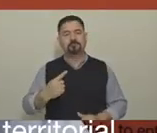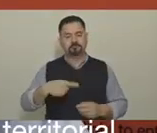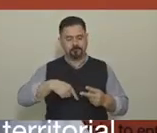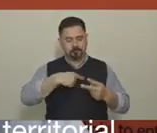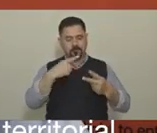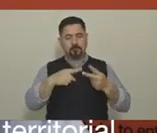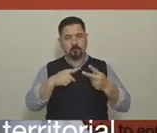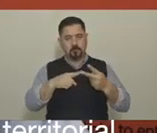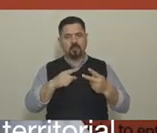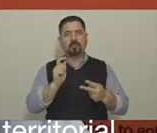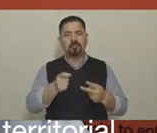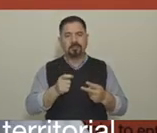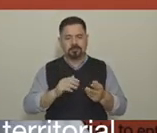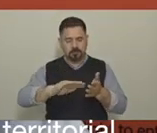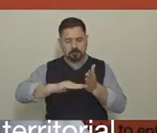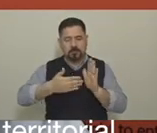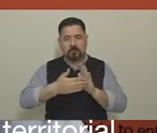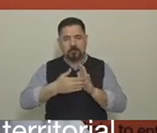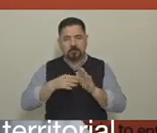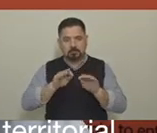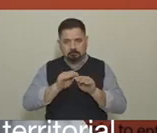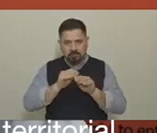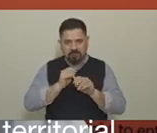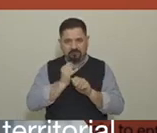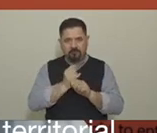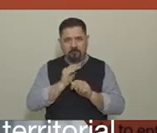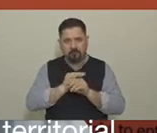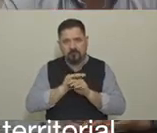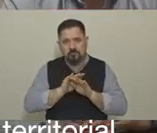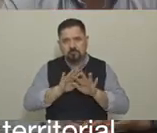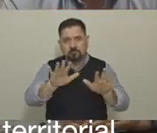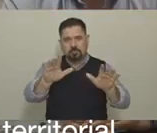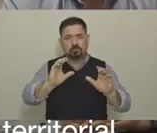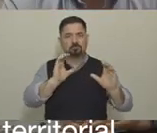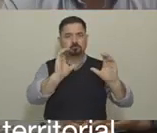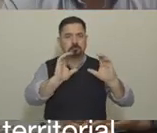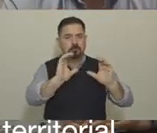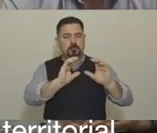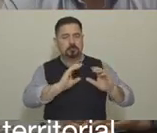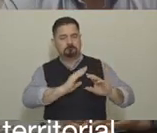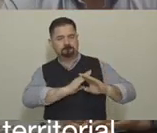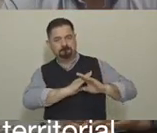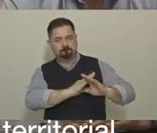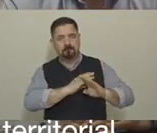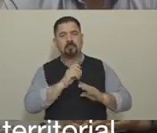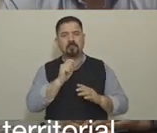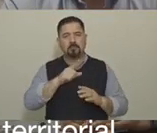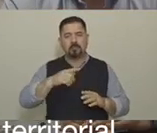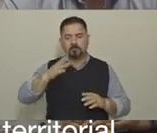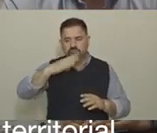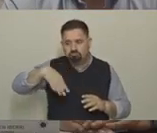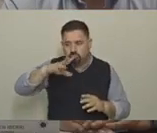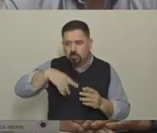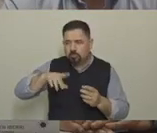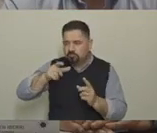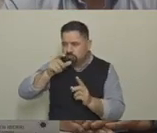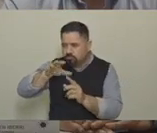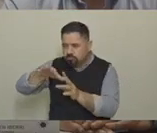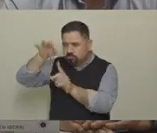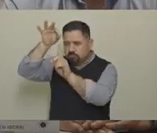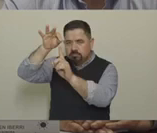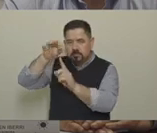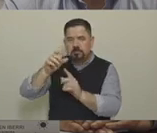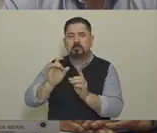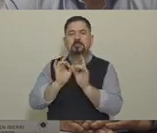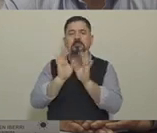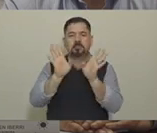Segunda, una estrategia extraordinaria territorial de información, prevención, búsqueda intencionada y monitoreo en